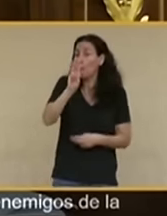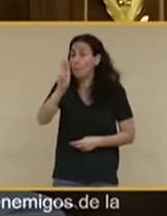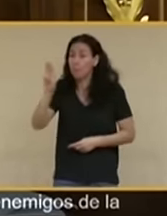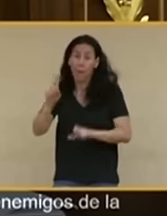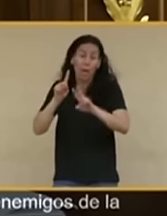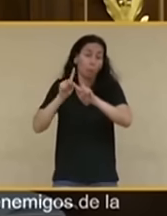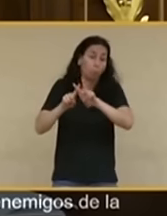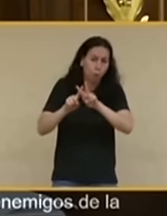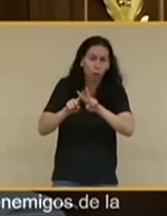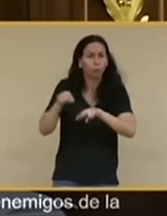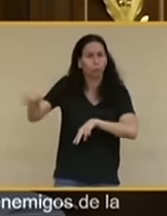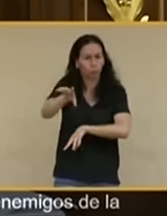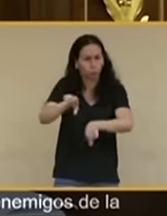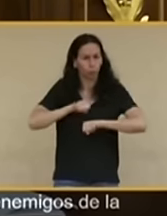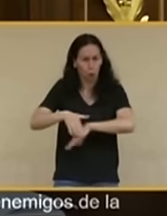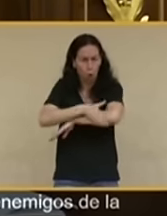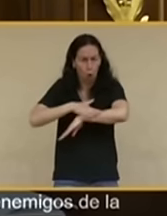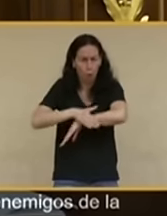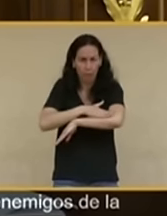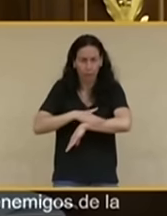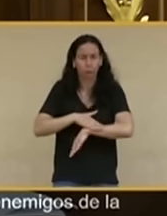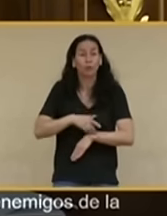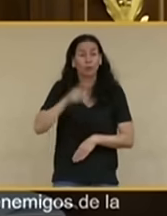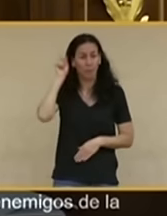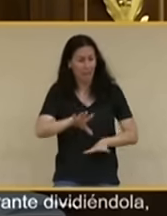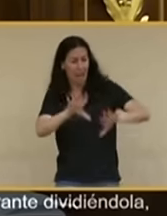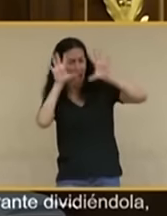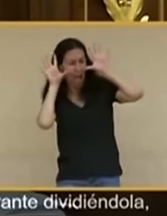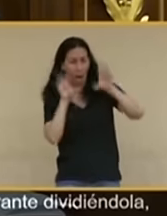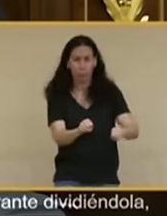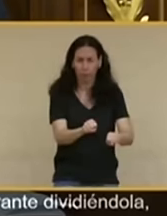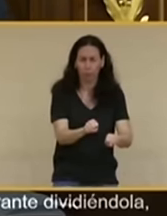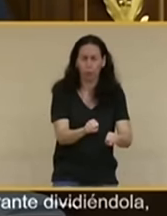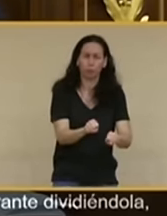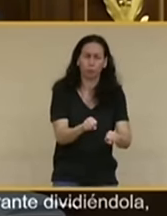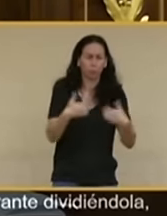gobiernan juntos. Y el a por ellos que con tanta crueldad.